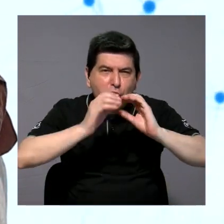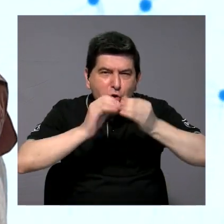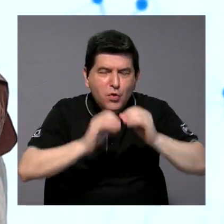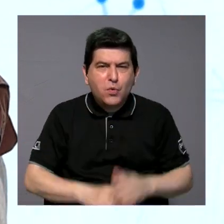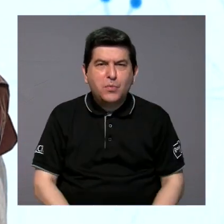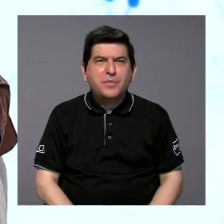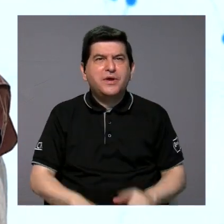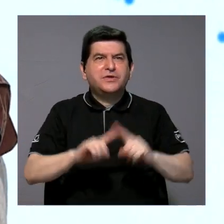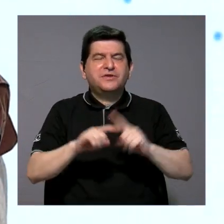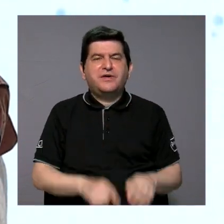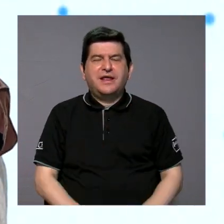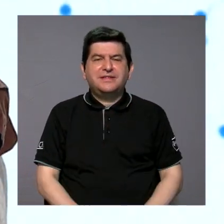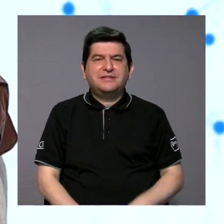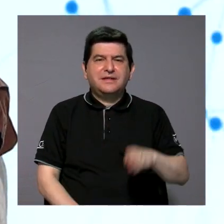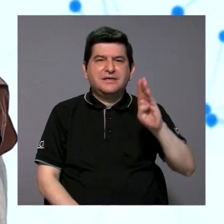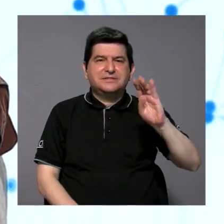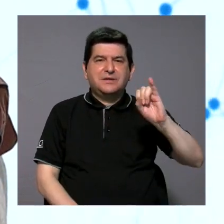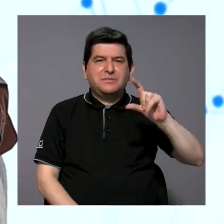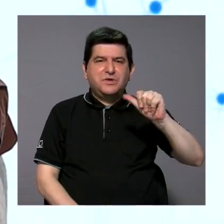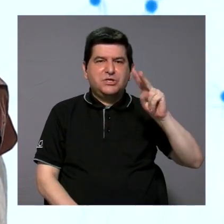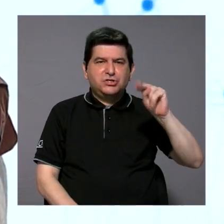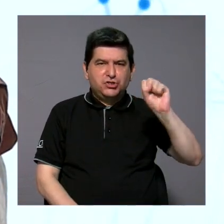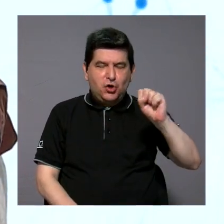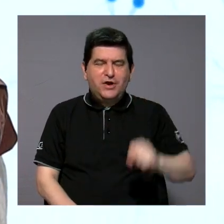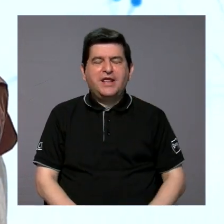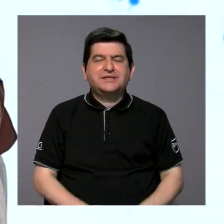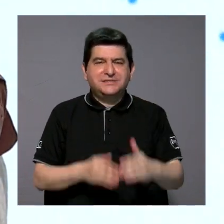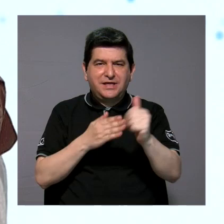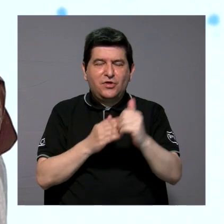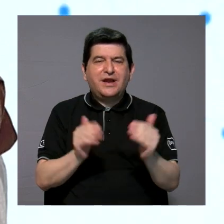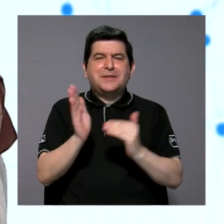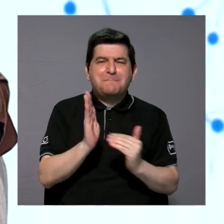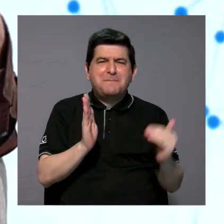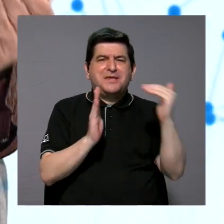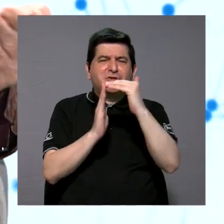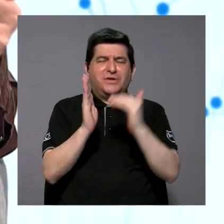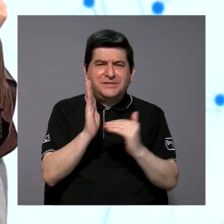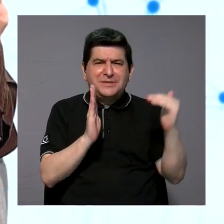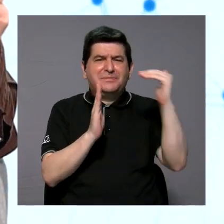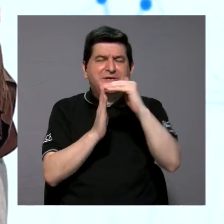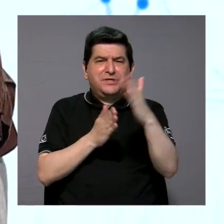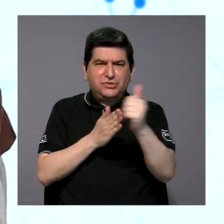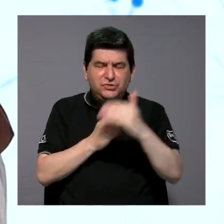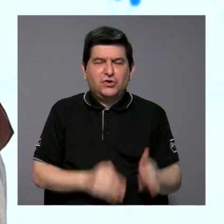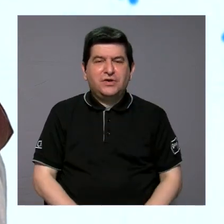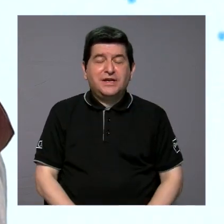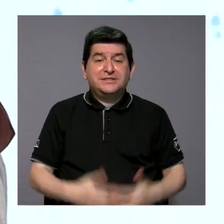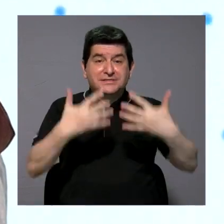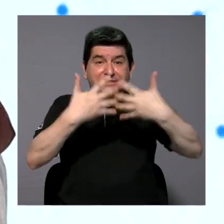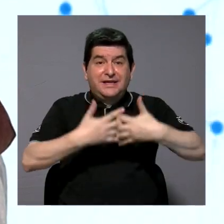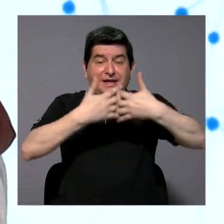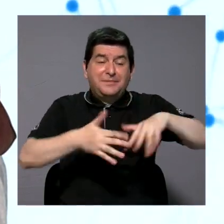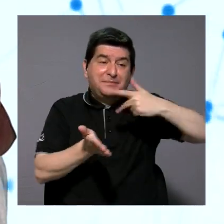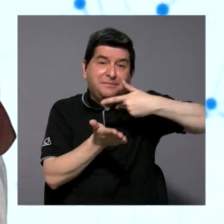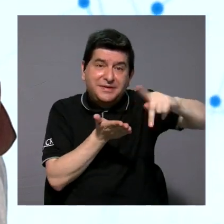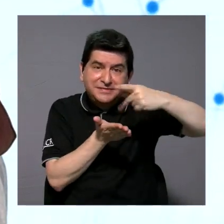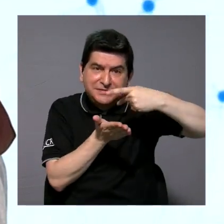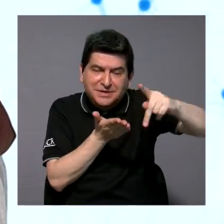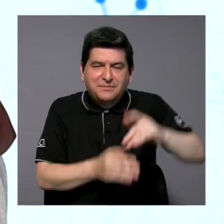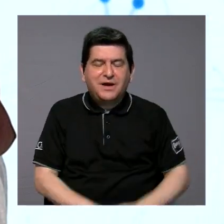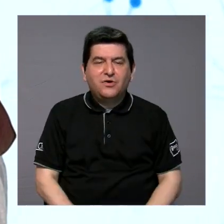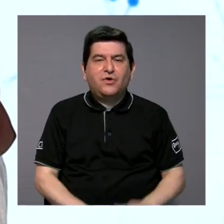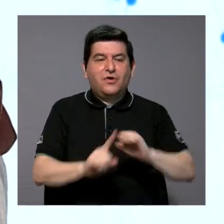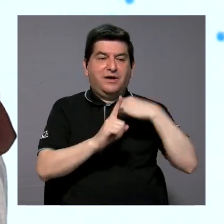de varios billones de dólares, o sea, miles de millones de dólares, que Exxon terminó pagando a